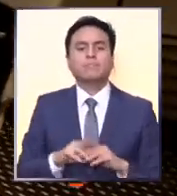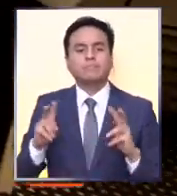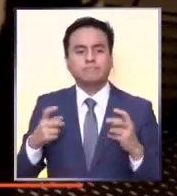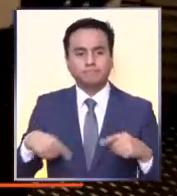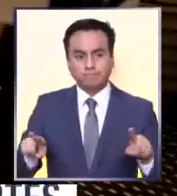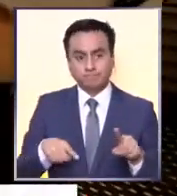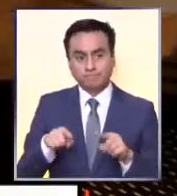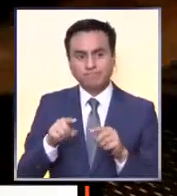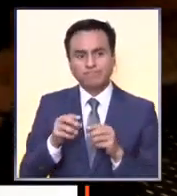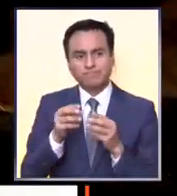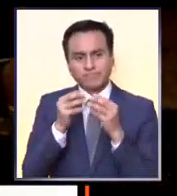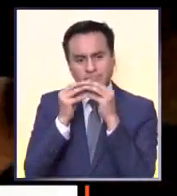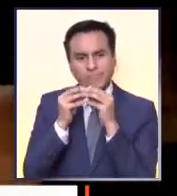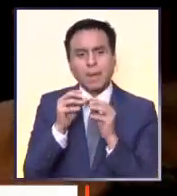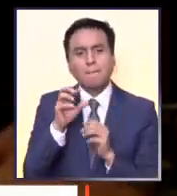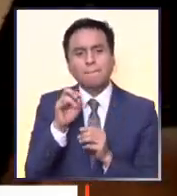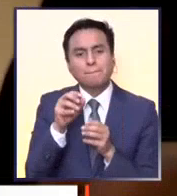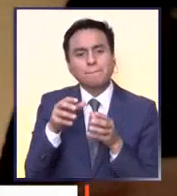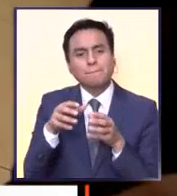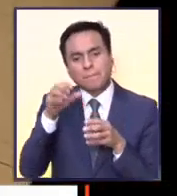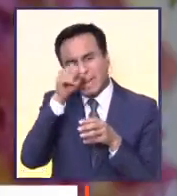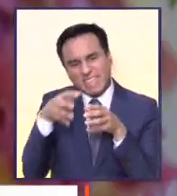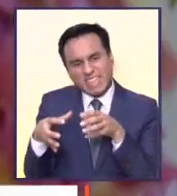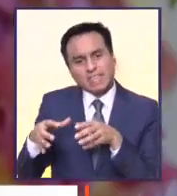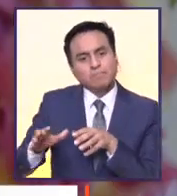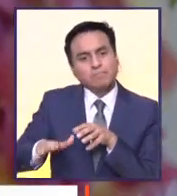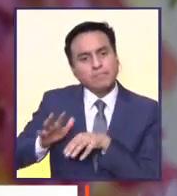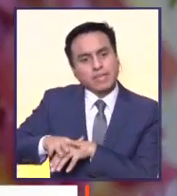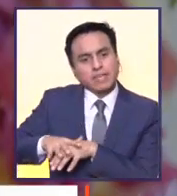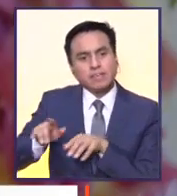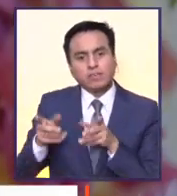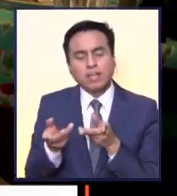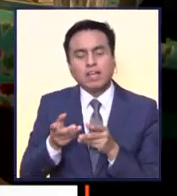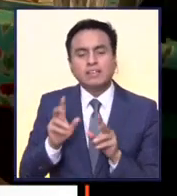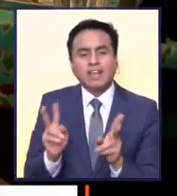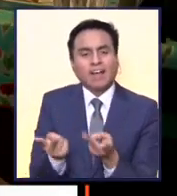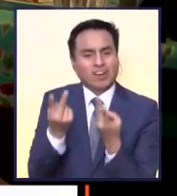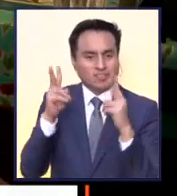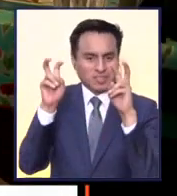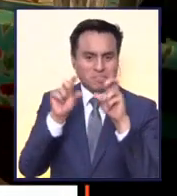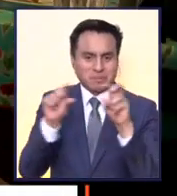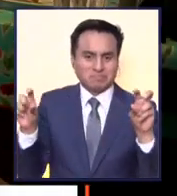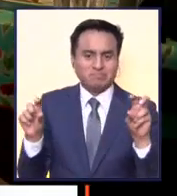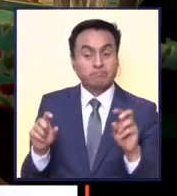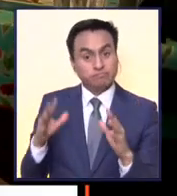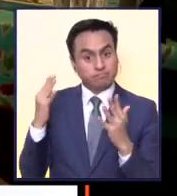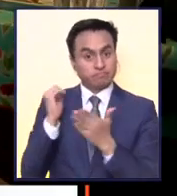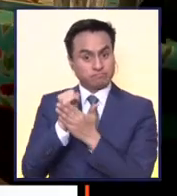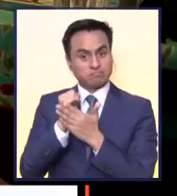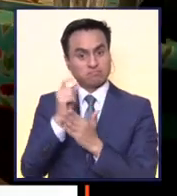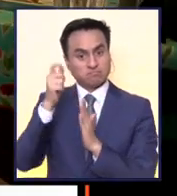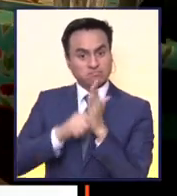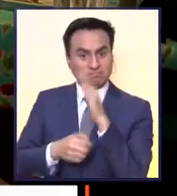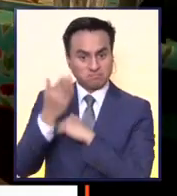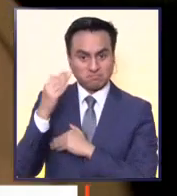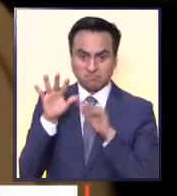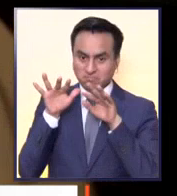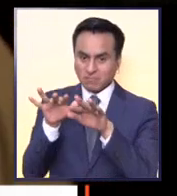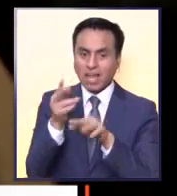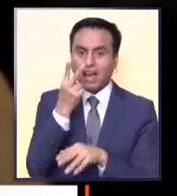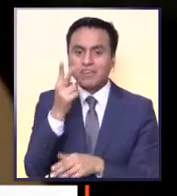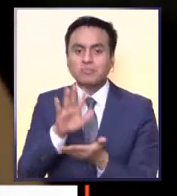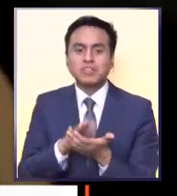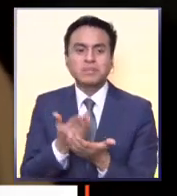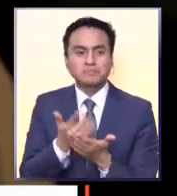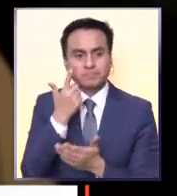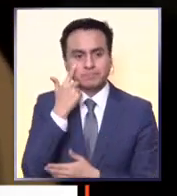Con estas croquetas de pernil nos dan la bienvenida a La Salvación, una de las aperturas que han sido un hit el último mes. ¿Vamos a ver qué tal?